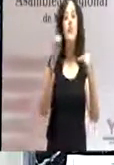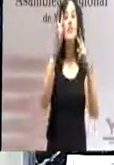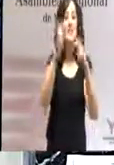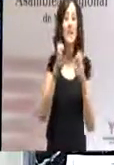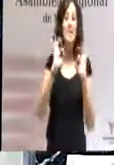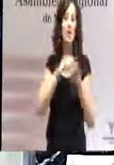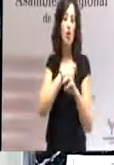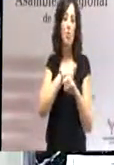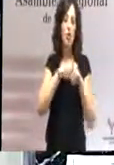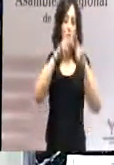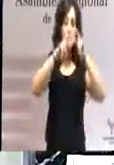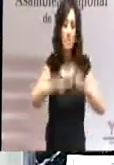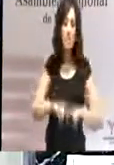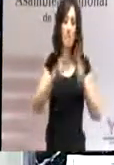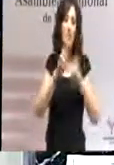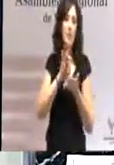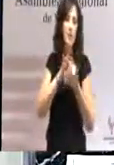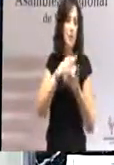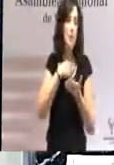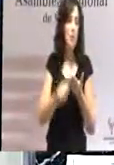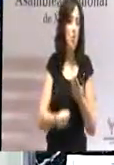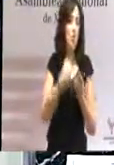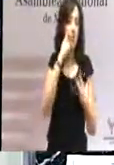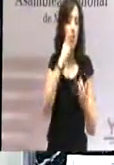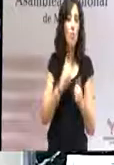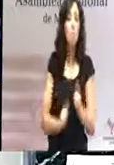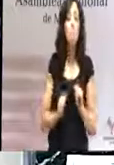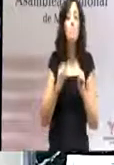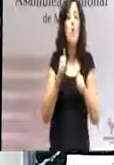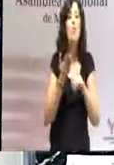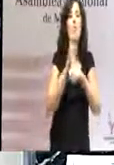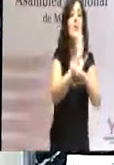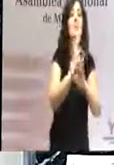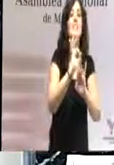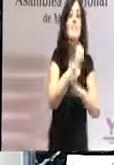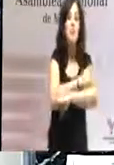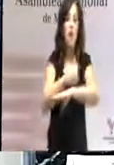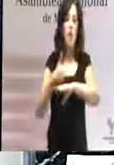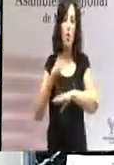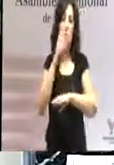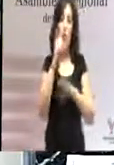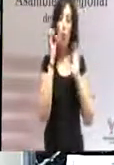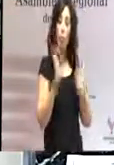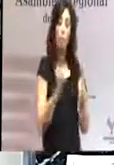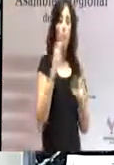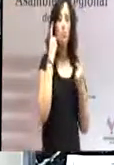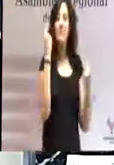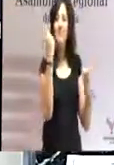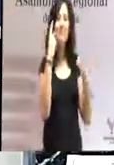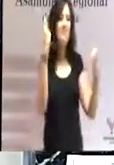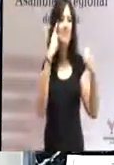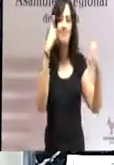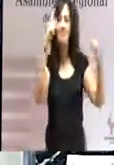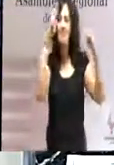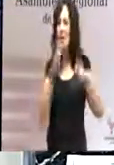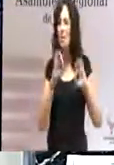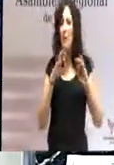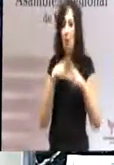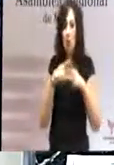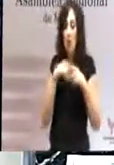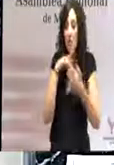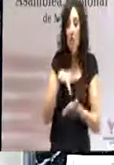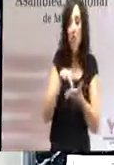del Servicio Murciano de Salud, impulsada por Ciudadanos, es una cuestión directa de su pasividad ante estos hechos. Son